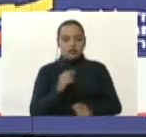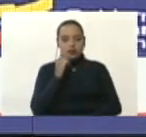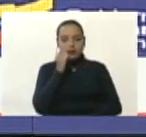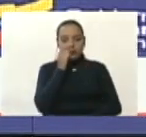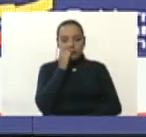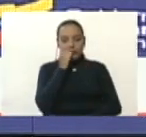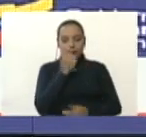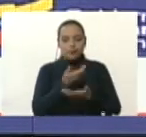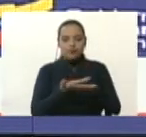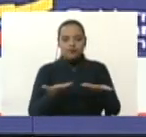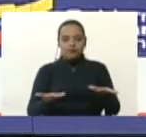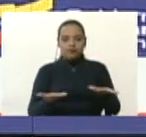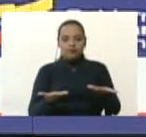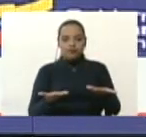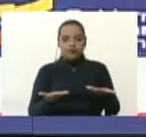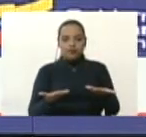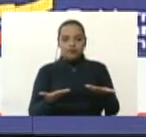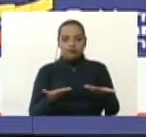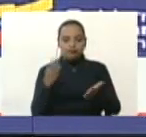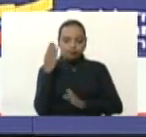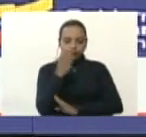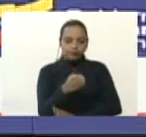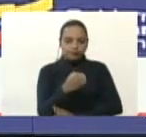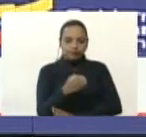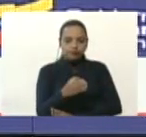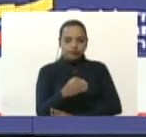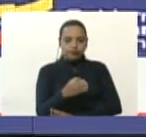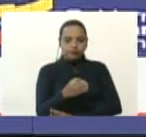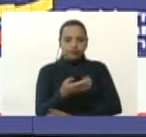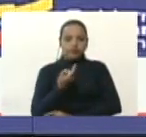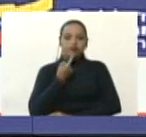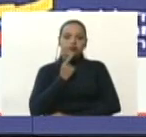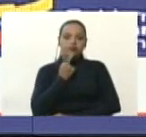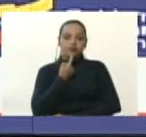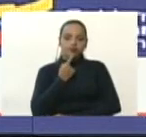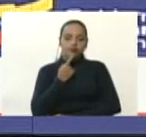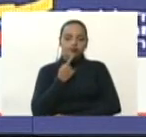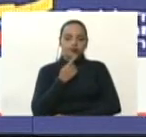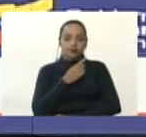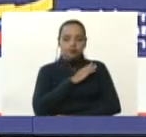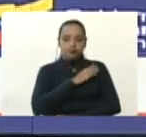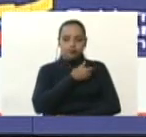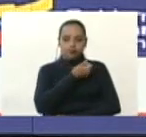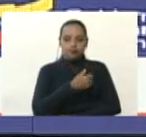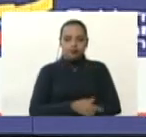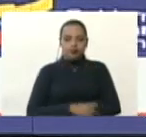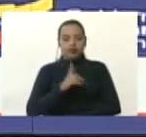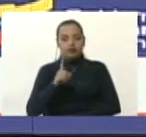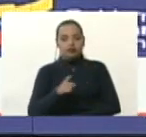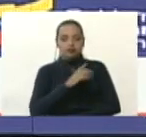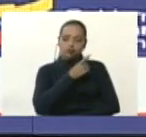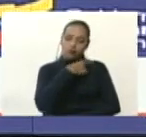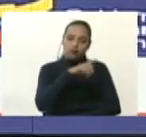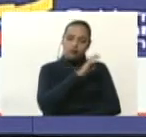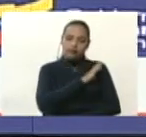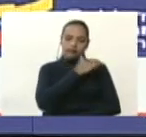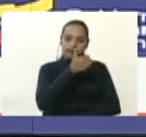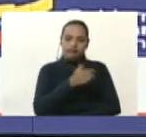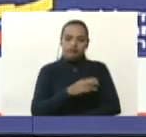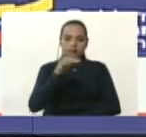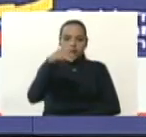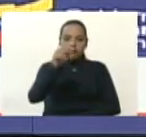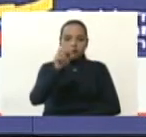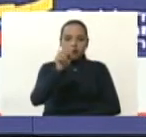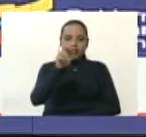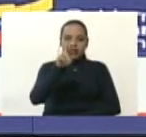orden a el general Vladimir Padrino y al mayor general Bernal Martínez,